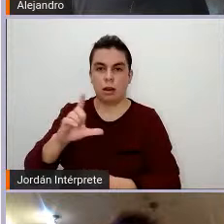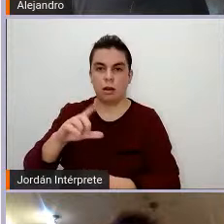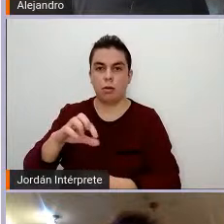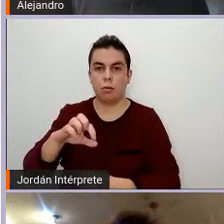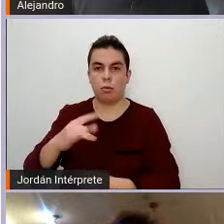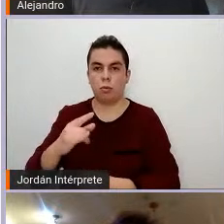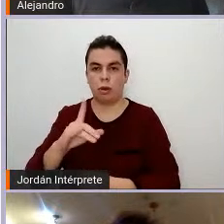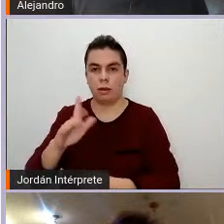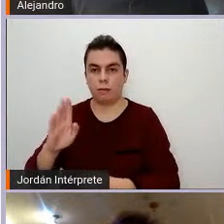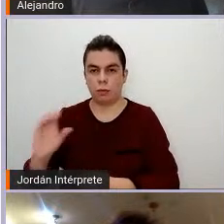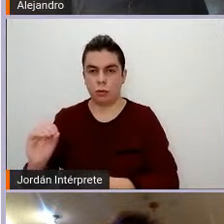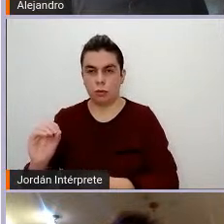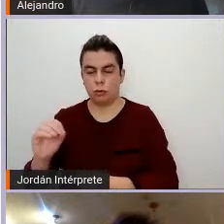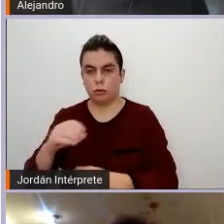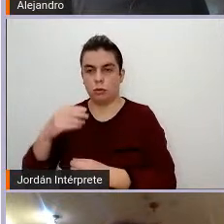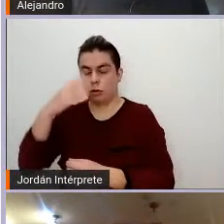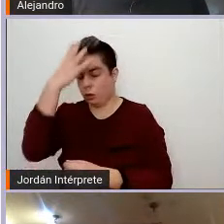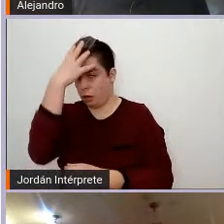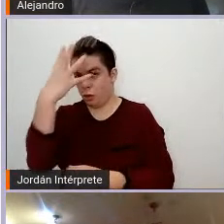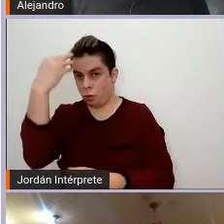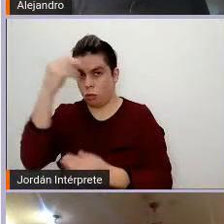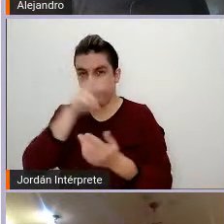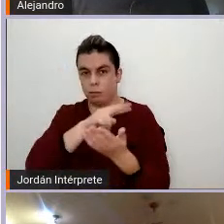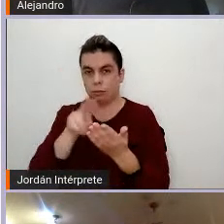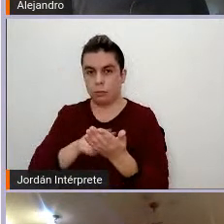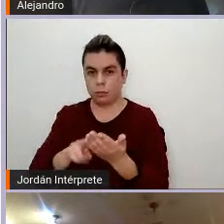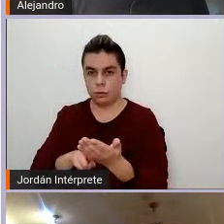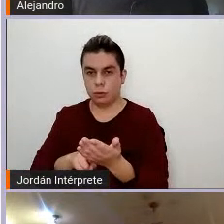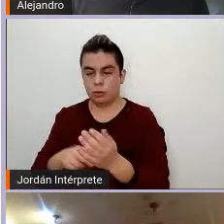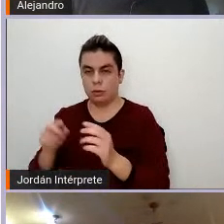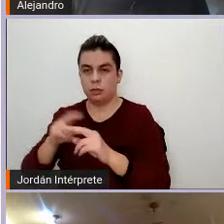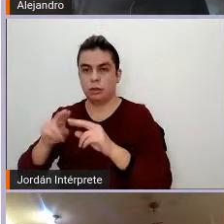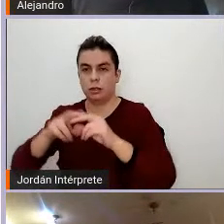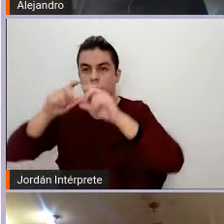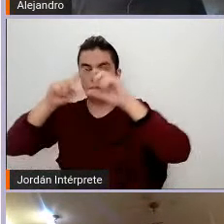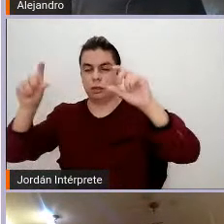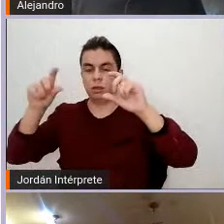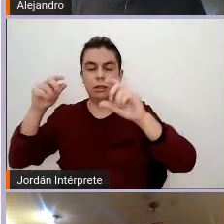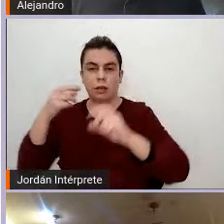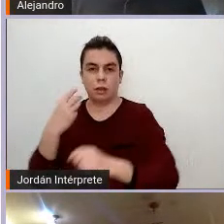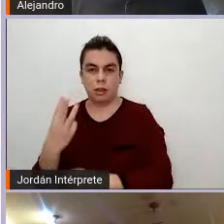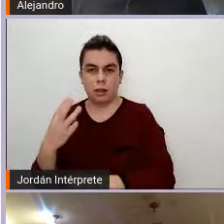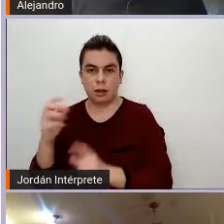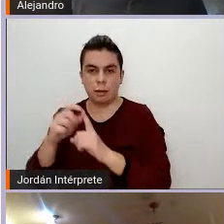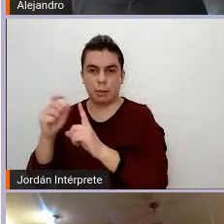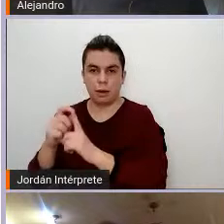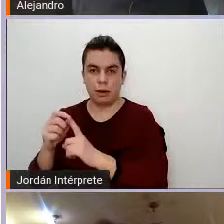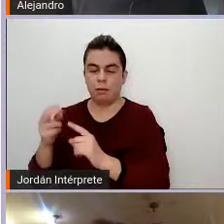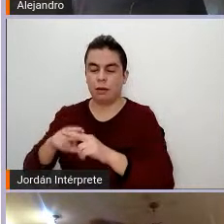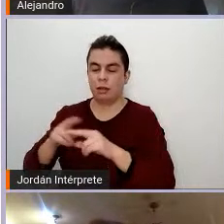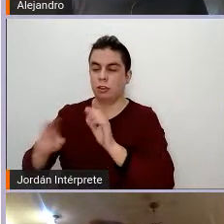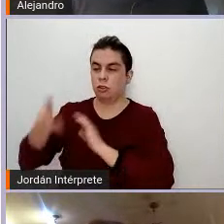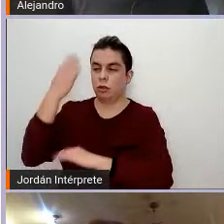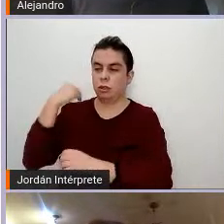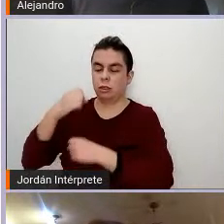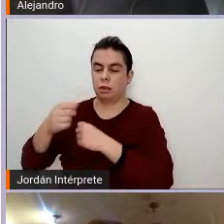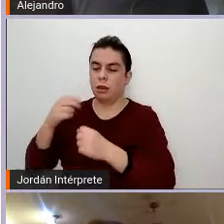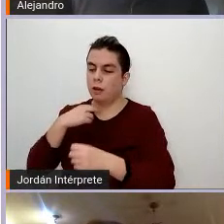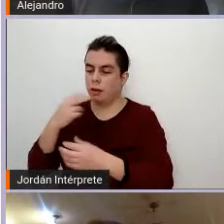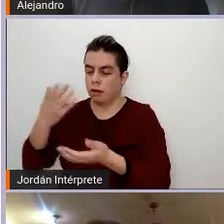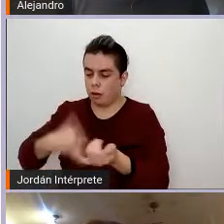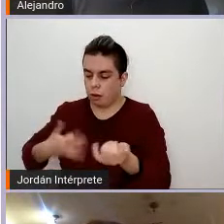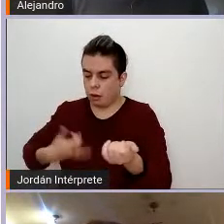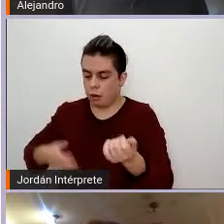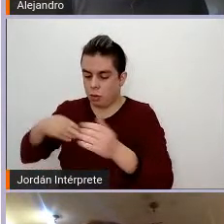para guitarra sola, titulada Tres Palabras como acompañamiento, que había grabado en 1957. De